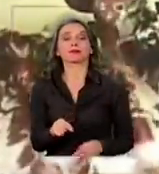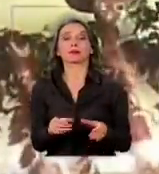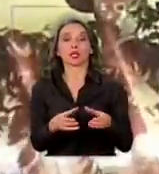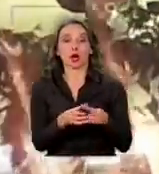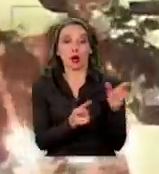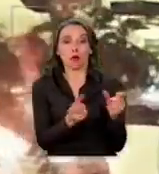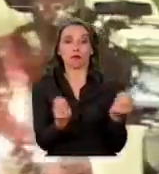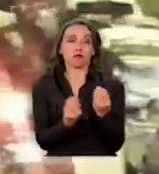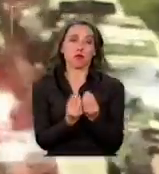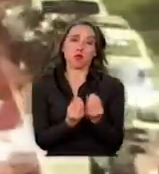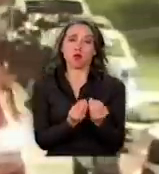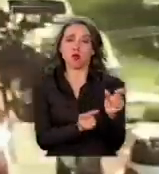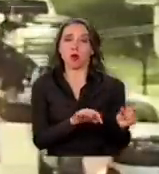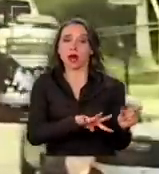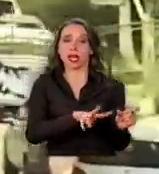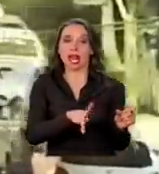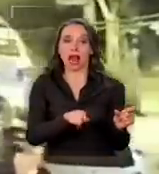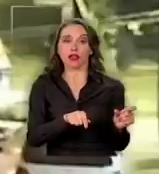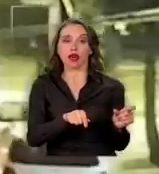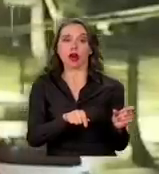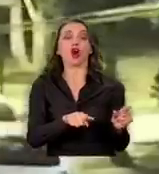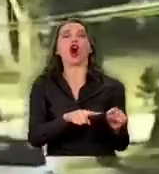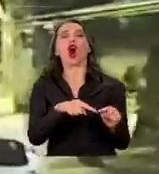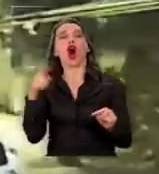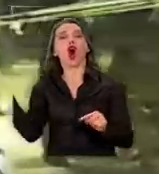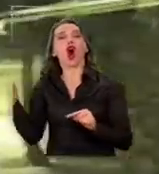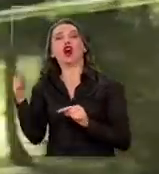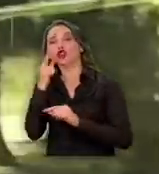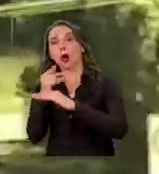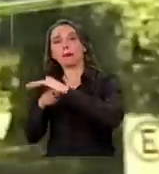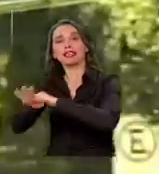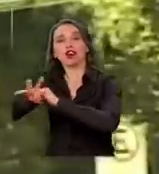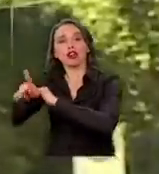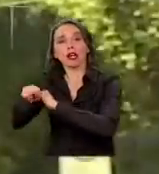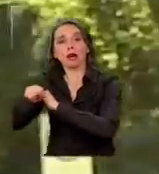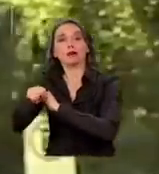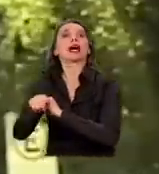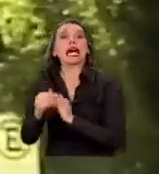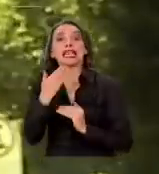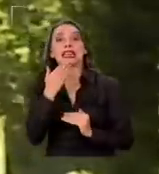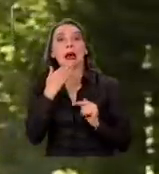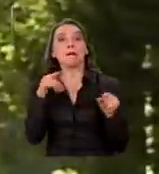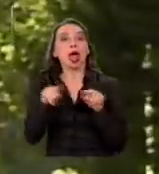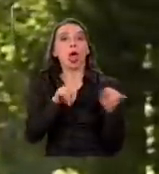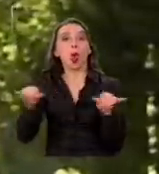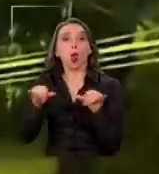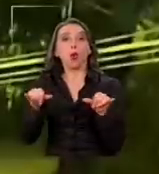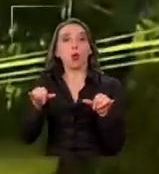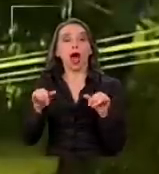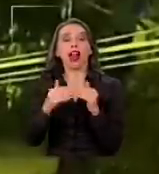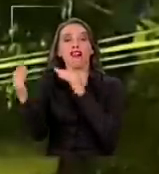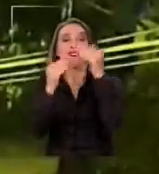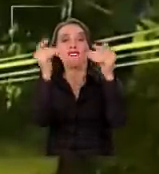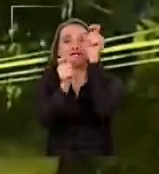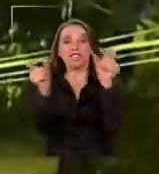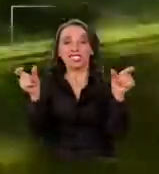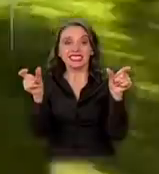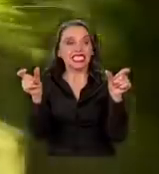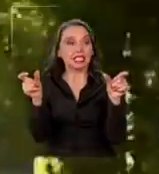Grupo amplio de ladrones. ¿Qué tienen en común con el caso anterior? También fue frustrado gracias a vecinos que usaron